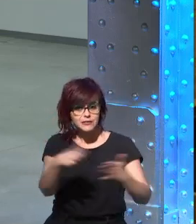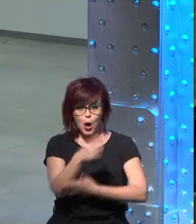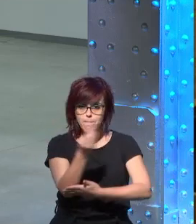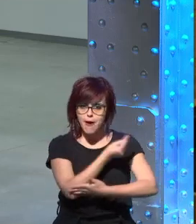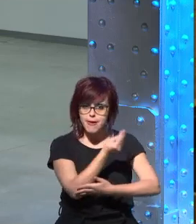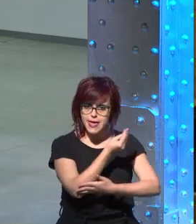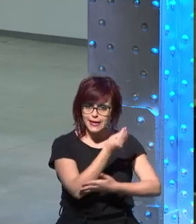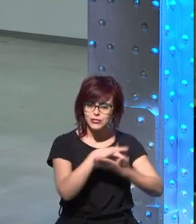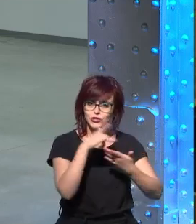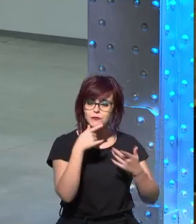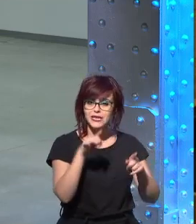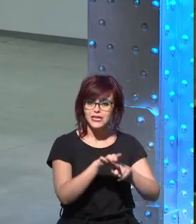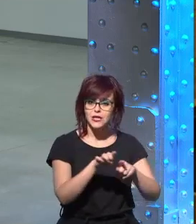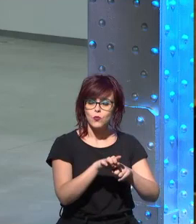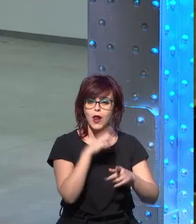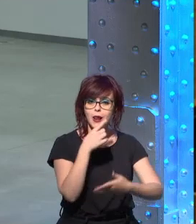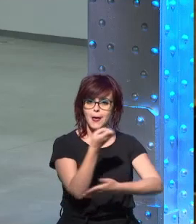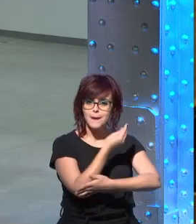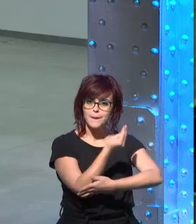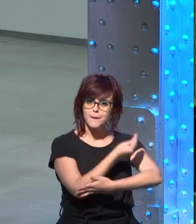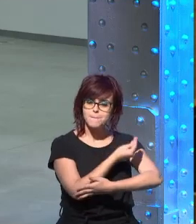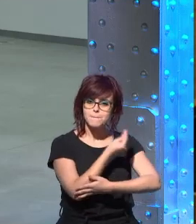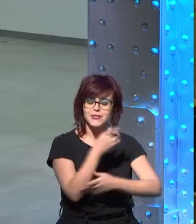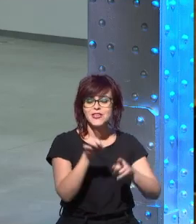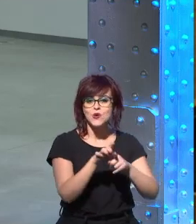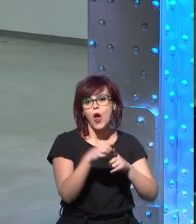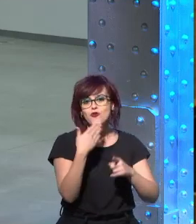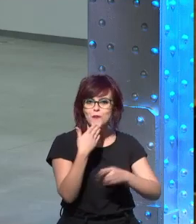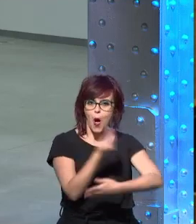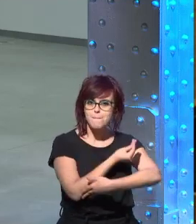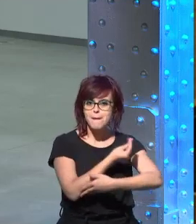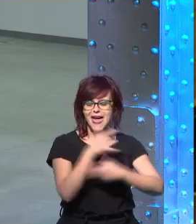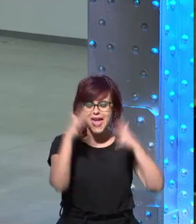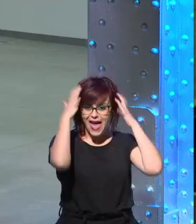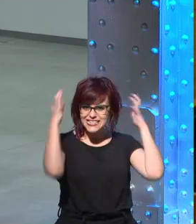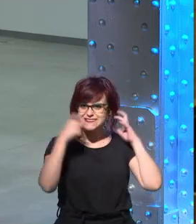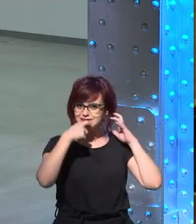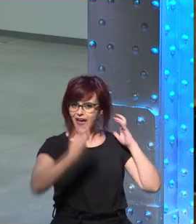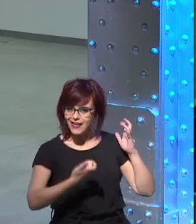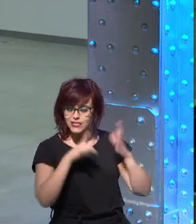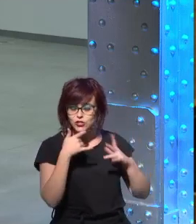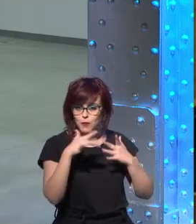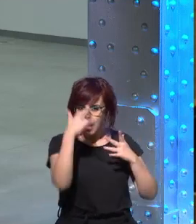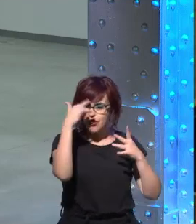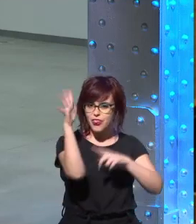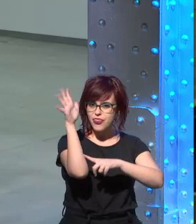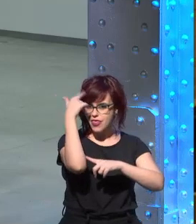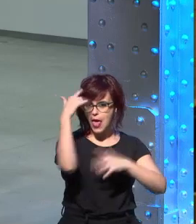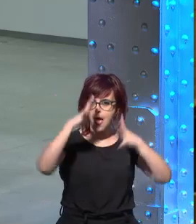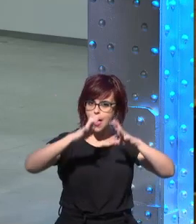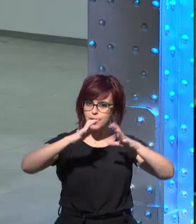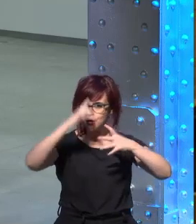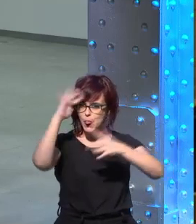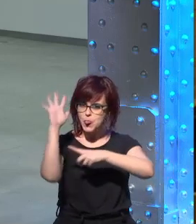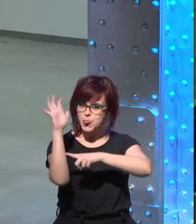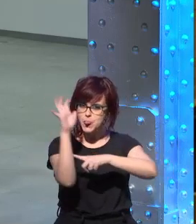se les ponen el baby Einstein, ya tienen conexiones neuronales diferentes que nosotros no tenemos, les estamos pretendiendo